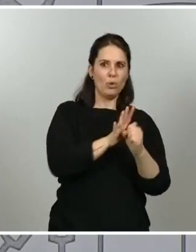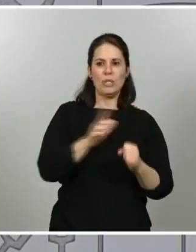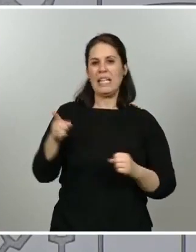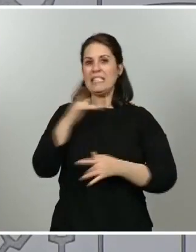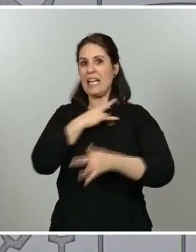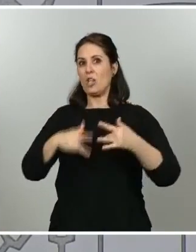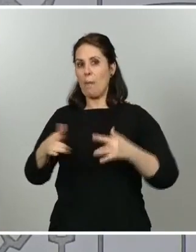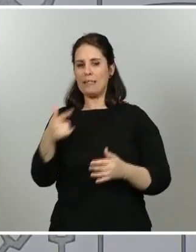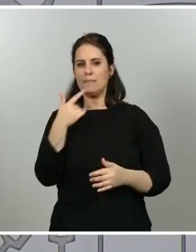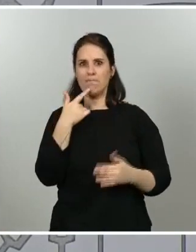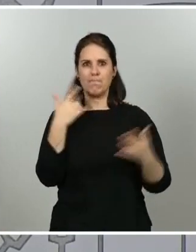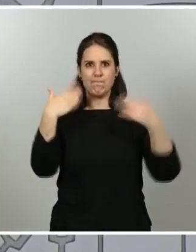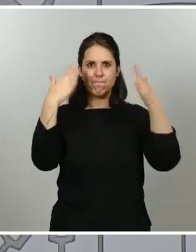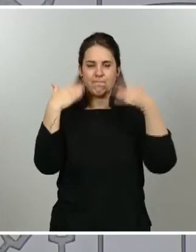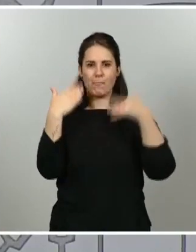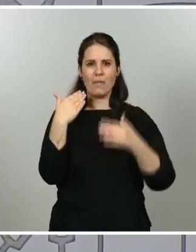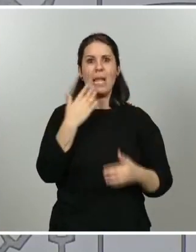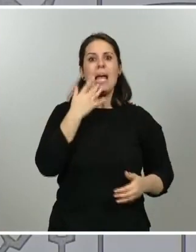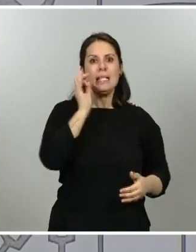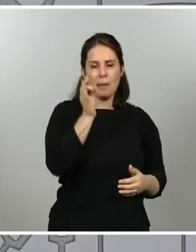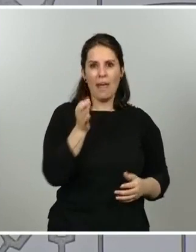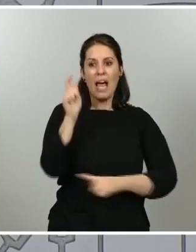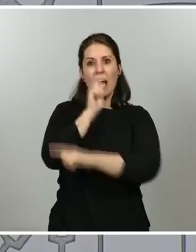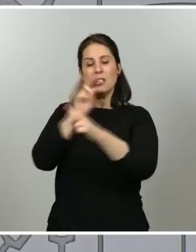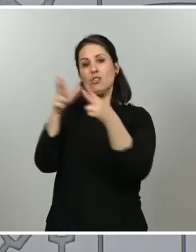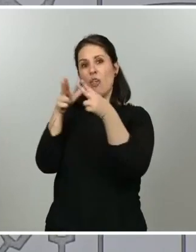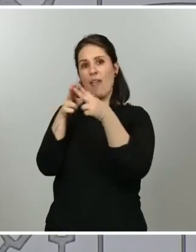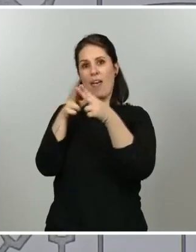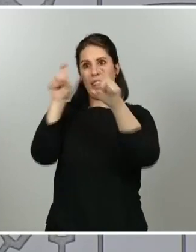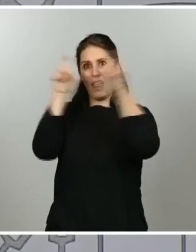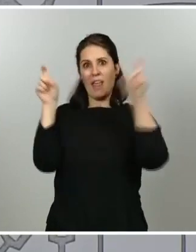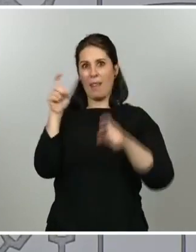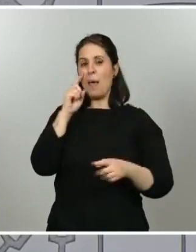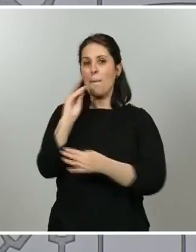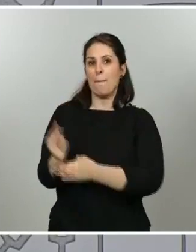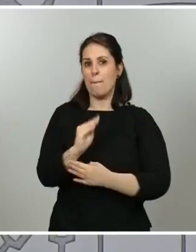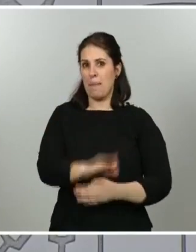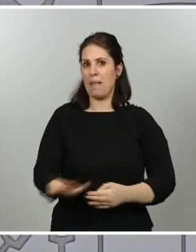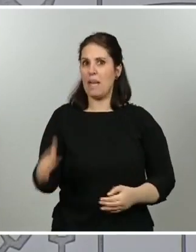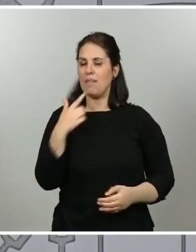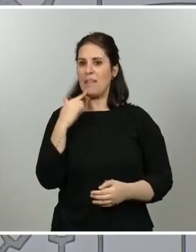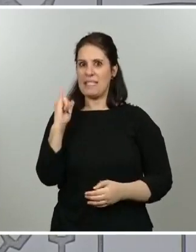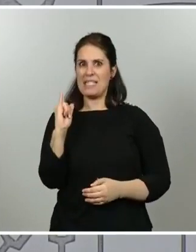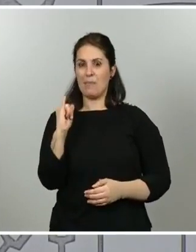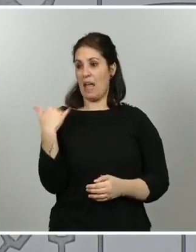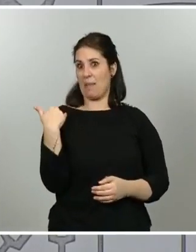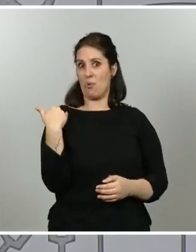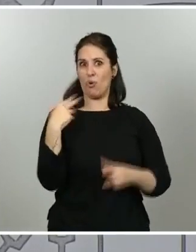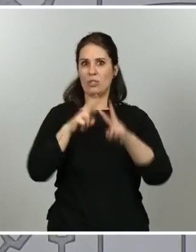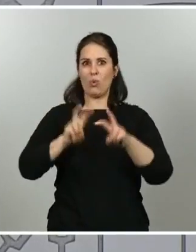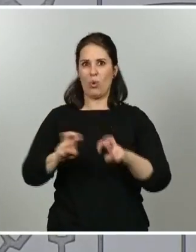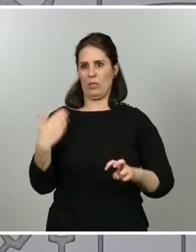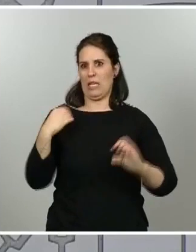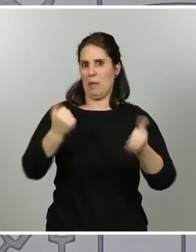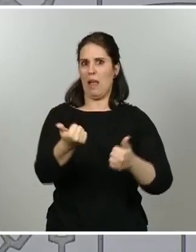cierto que es lo mismo que decía la Sociedad de Pediatría. Esto se ha empezado a detectar recientemente, los estudios han empezado recientemente y, por lo tanto, yo